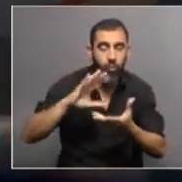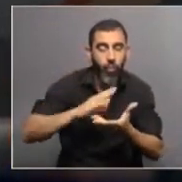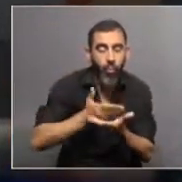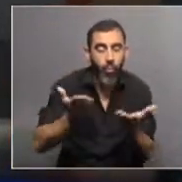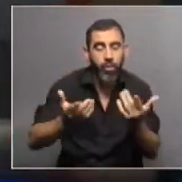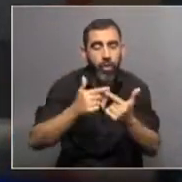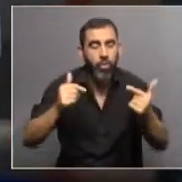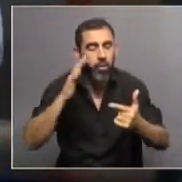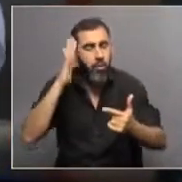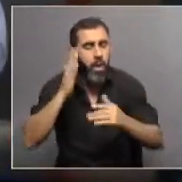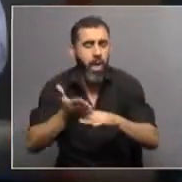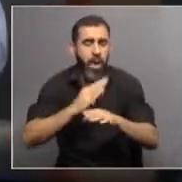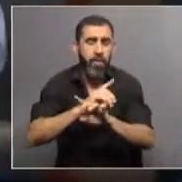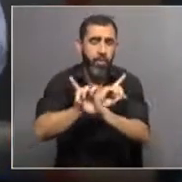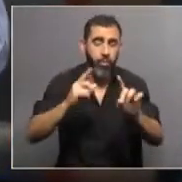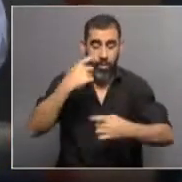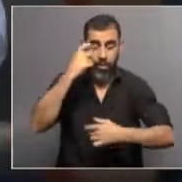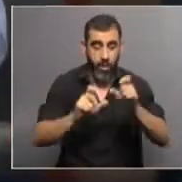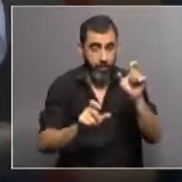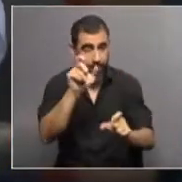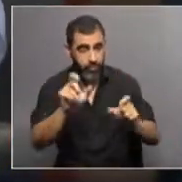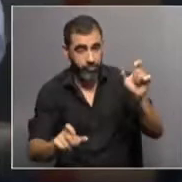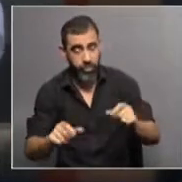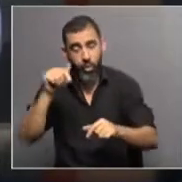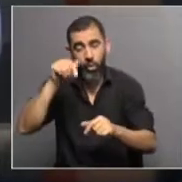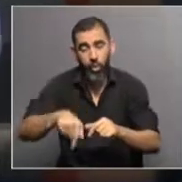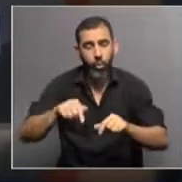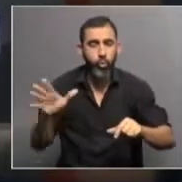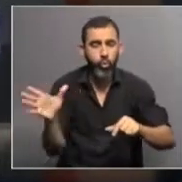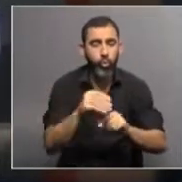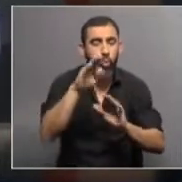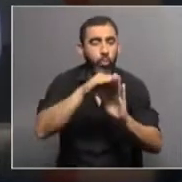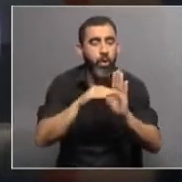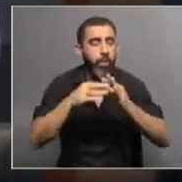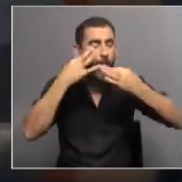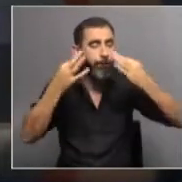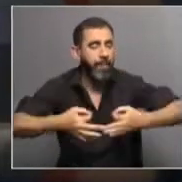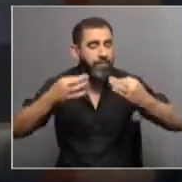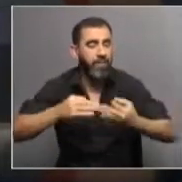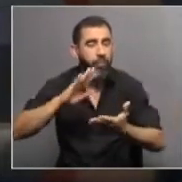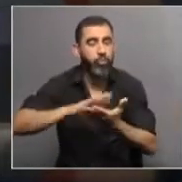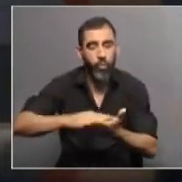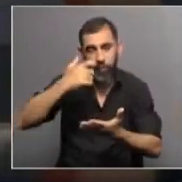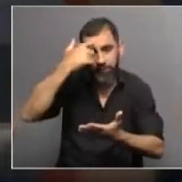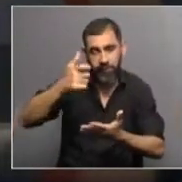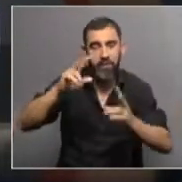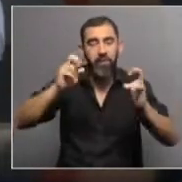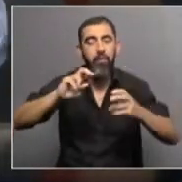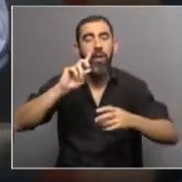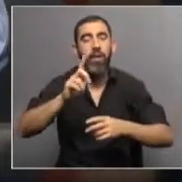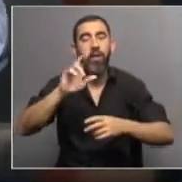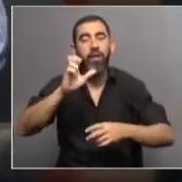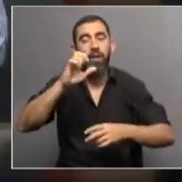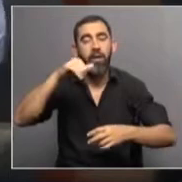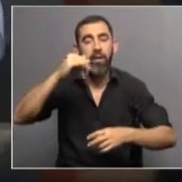cosas insospechadas sobre nosotros. Hoy vamos a dedicar un programa especial de Sobreciencia para hablar de genética,